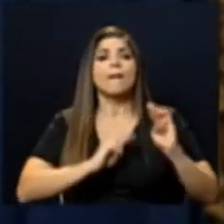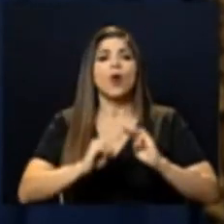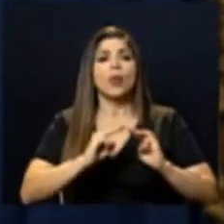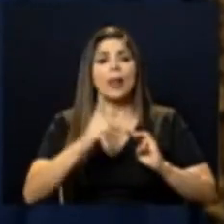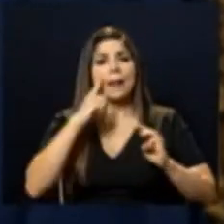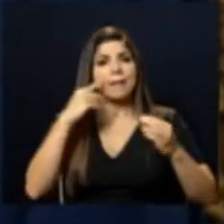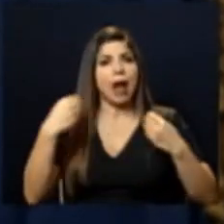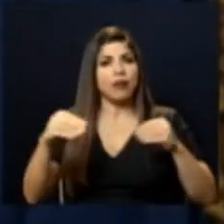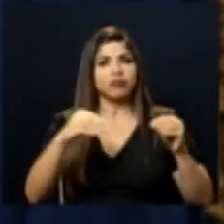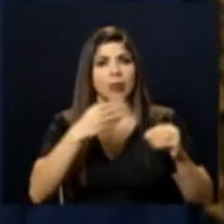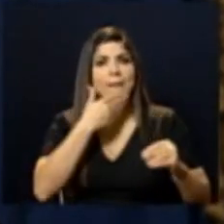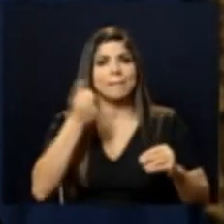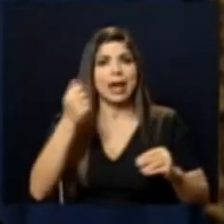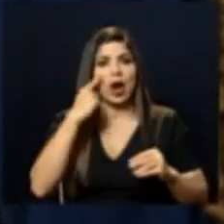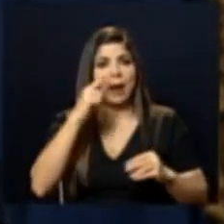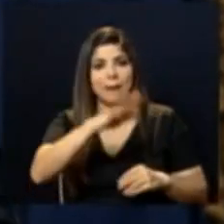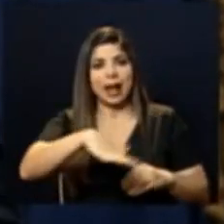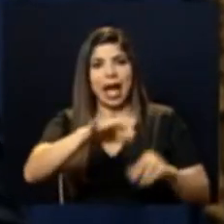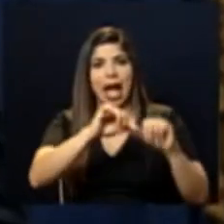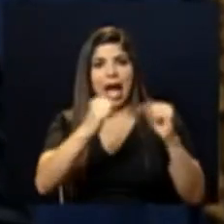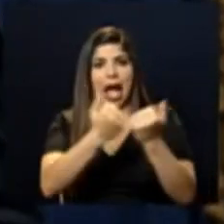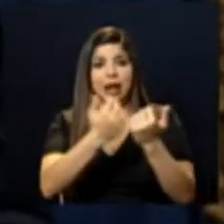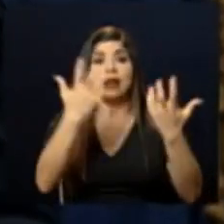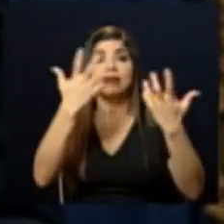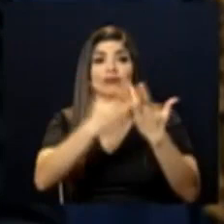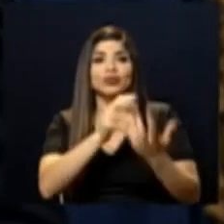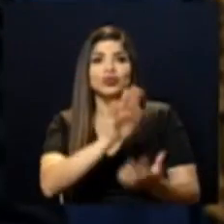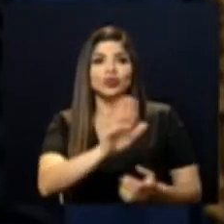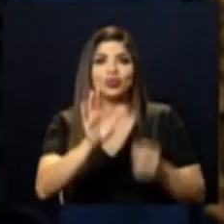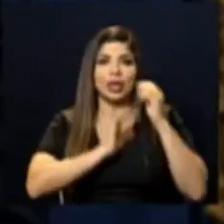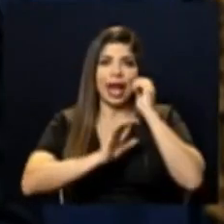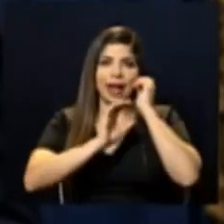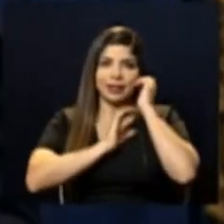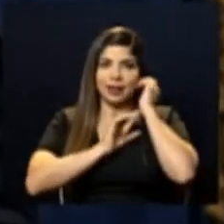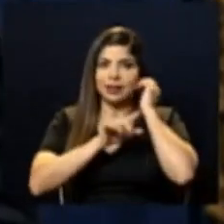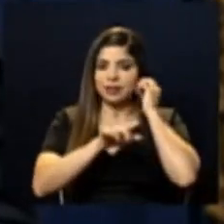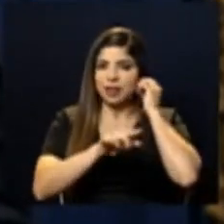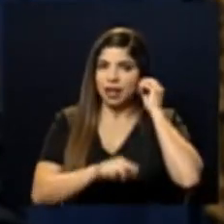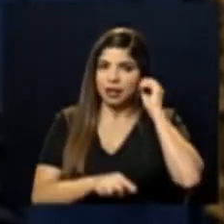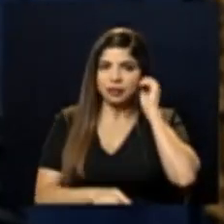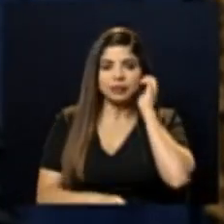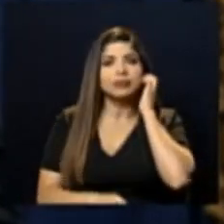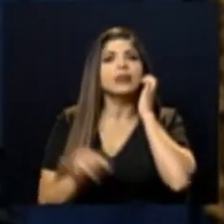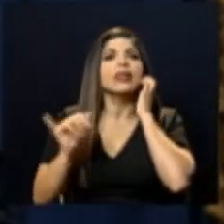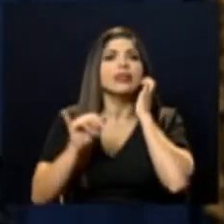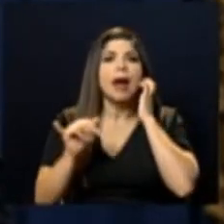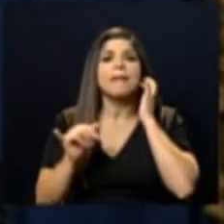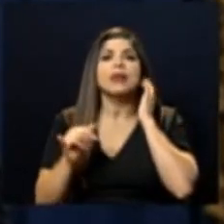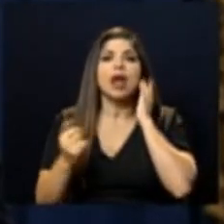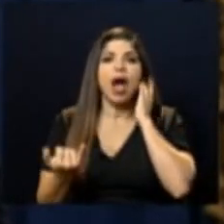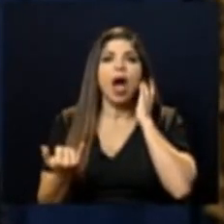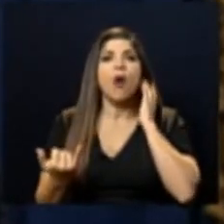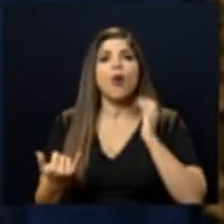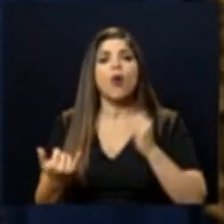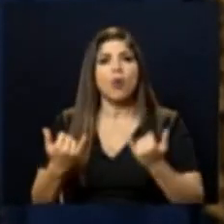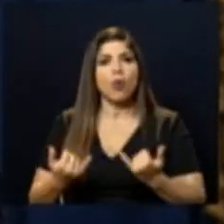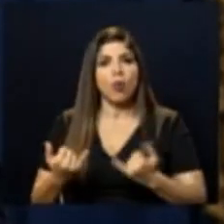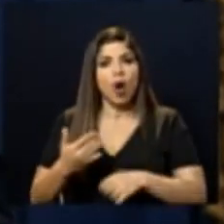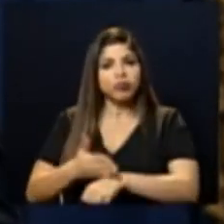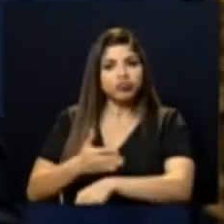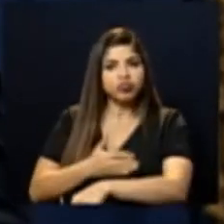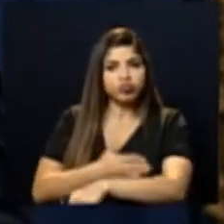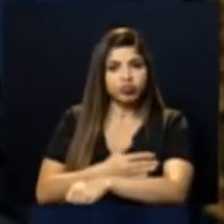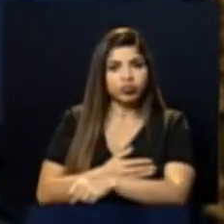conveniente para la región, de acuerdo a sus características. También están avanzando y se